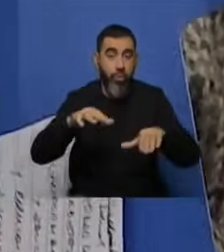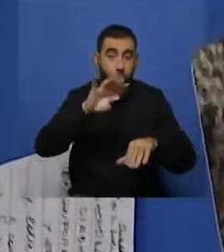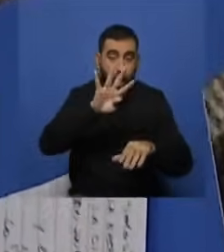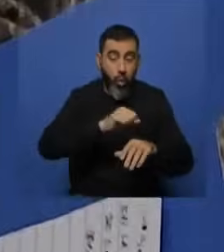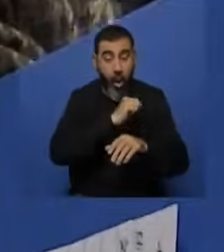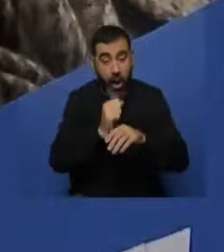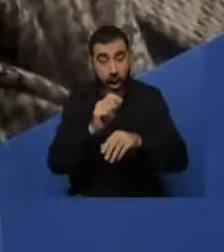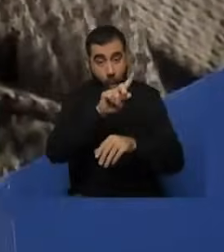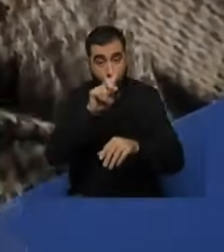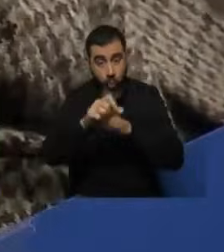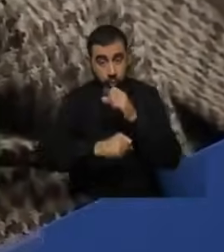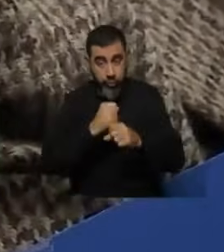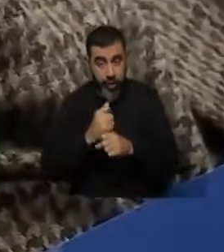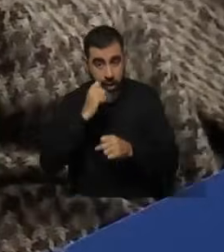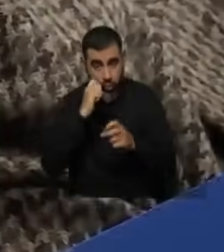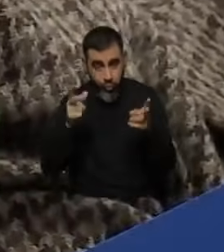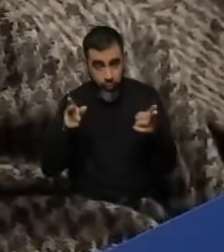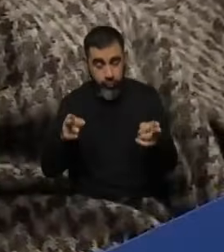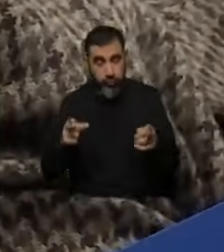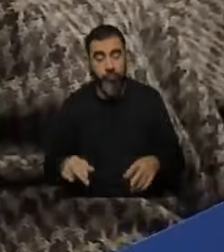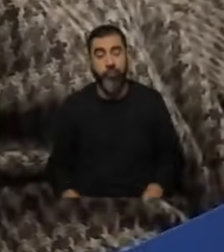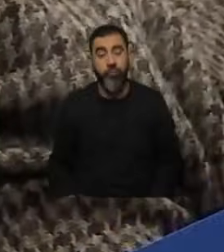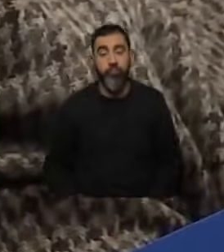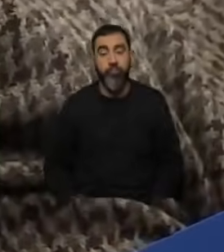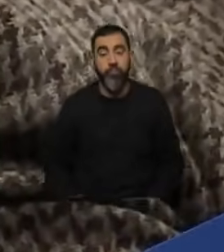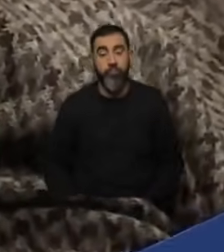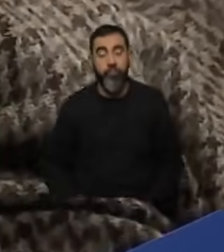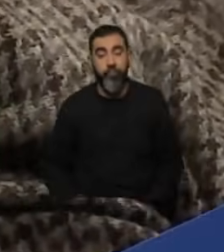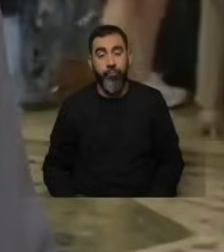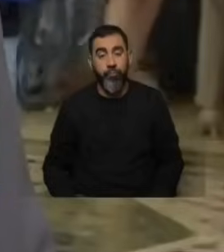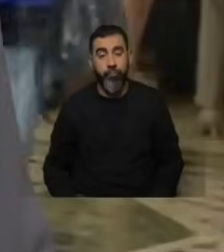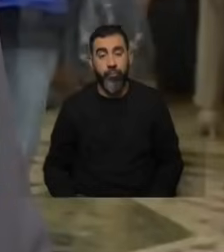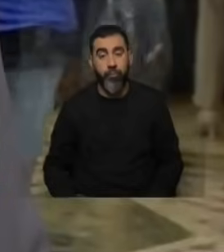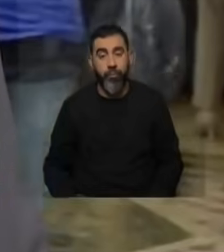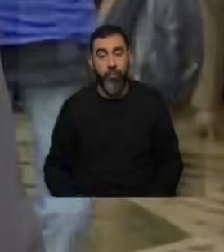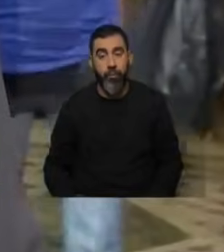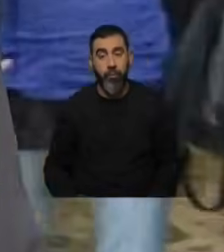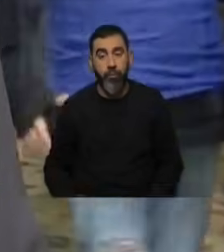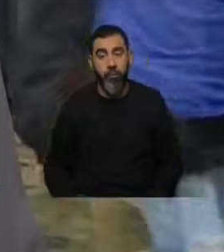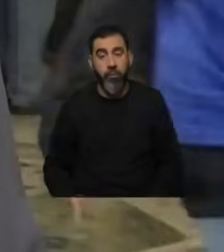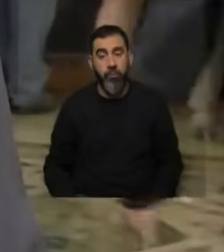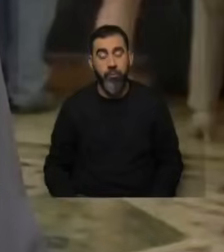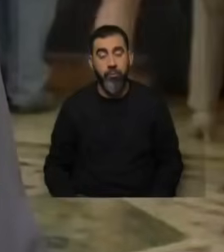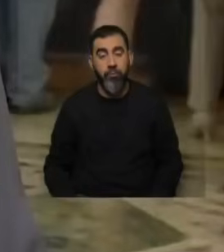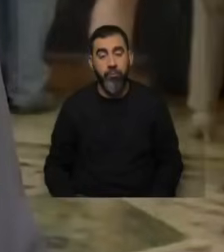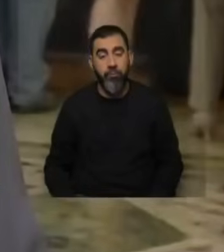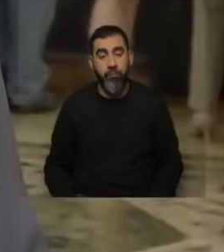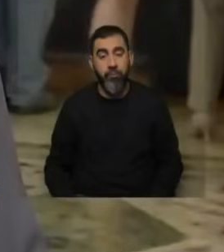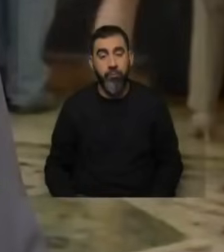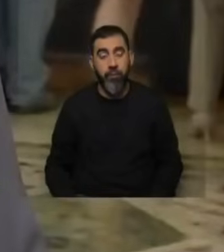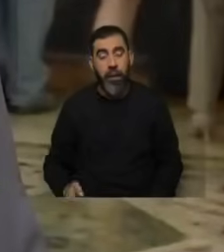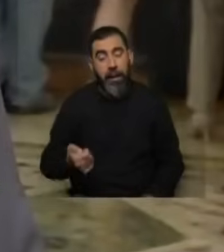cu y los 11 años que se acerca Lamentablemente a la